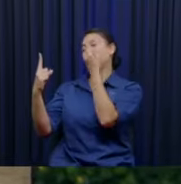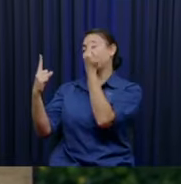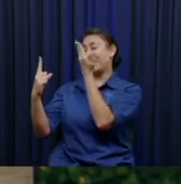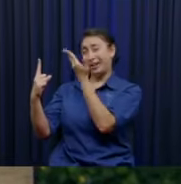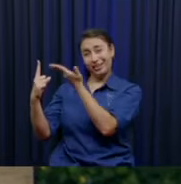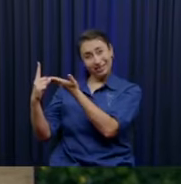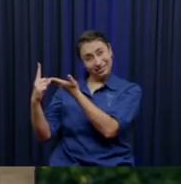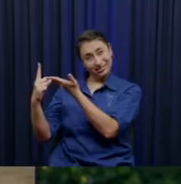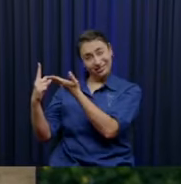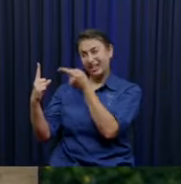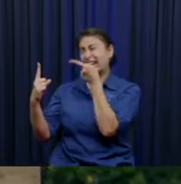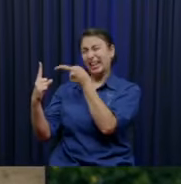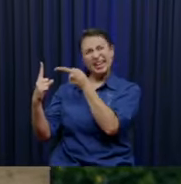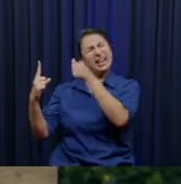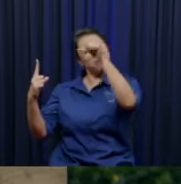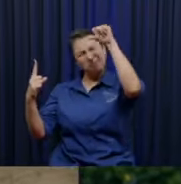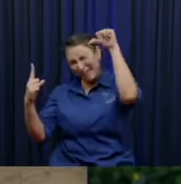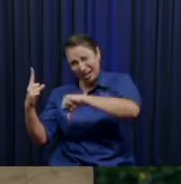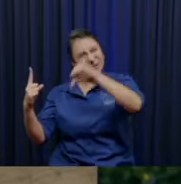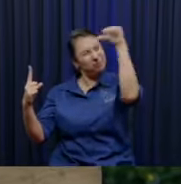vender una, y a 10,000.